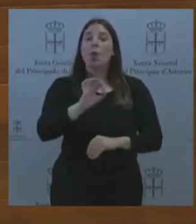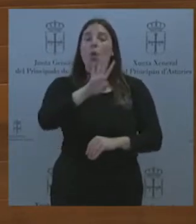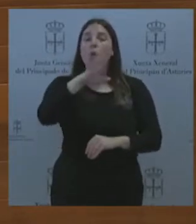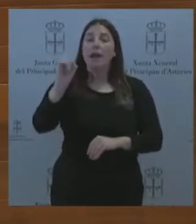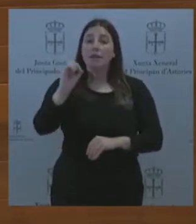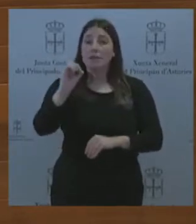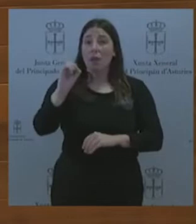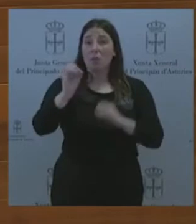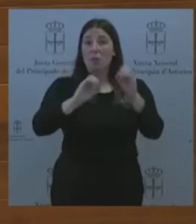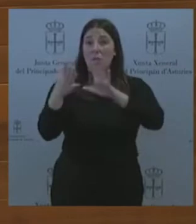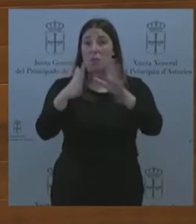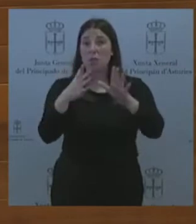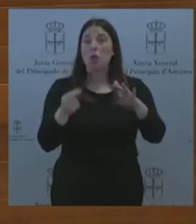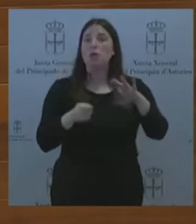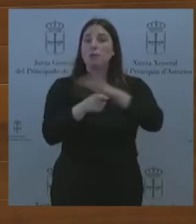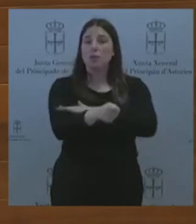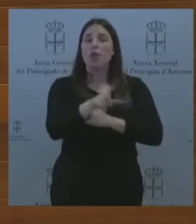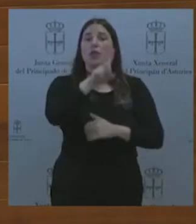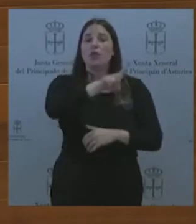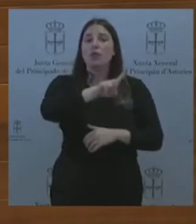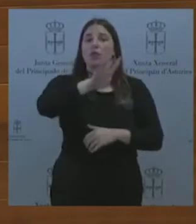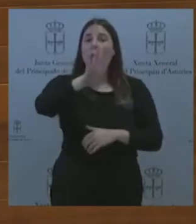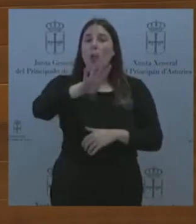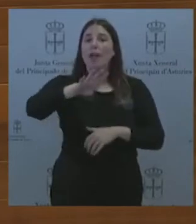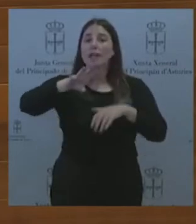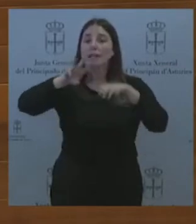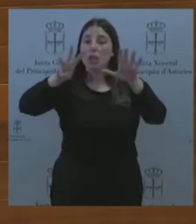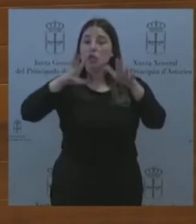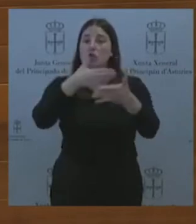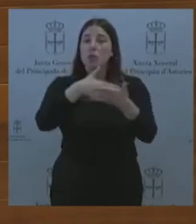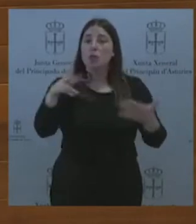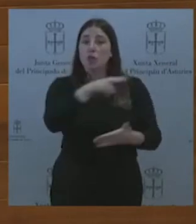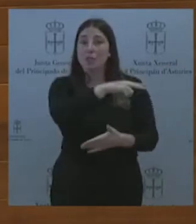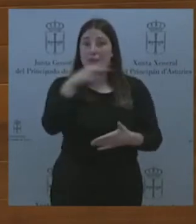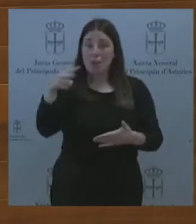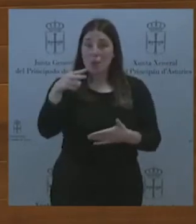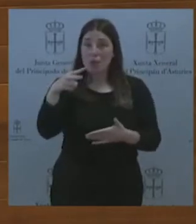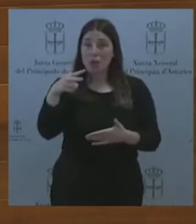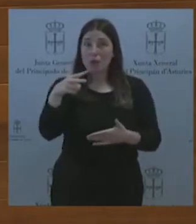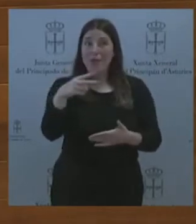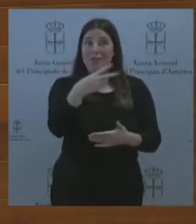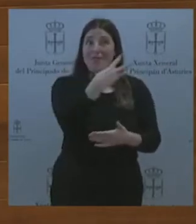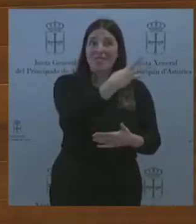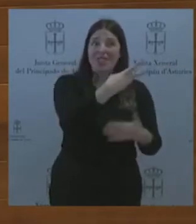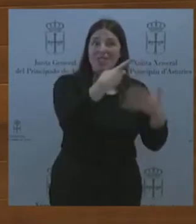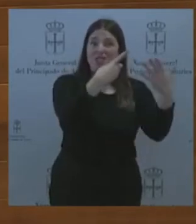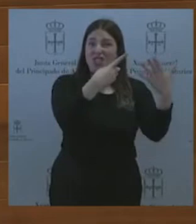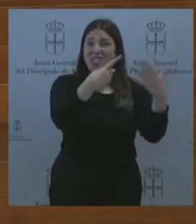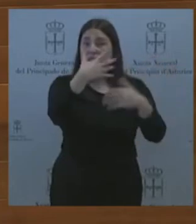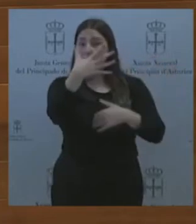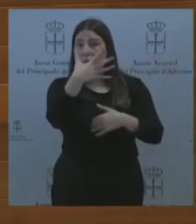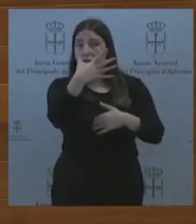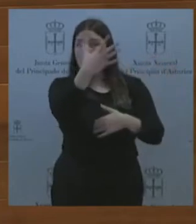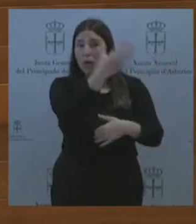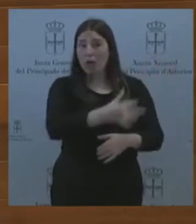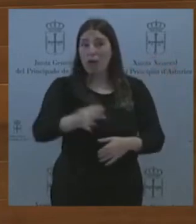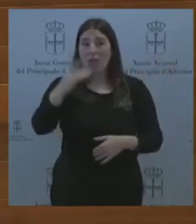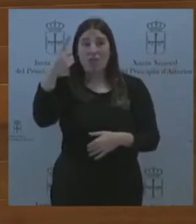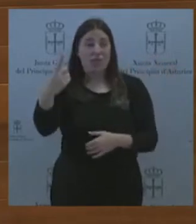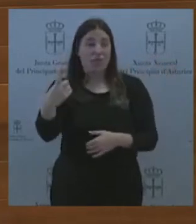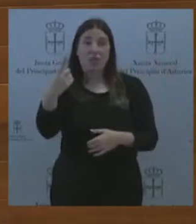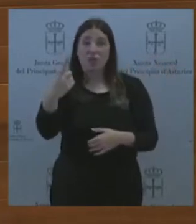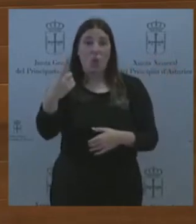148,1 millones de euros de los 365,6 de inversión. En resumen, que el aislamiento que sufrimos